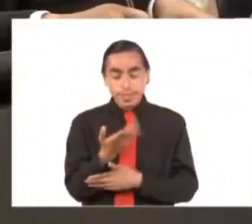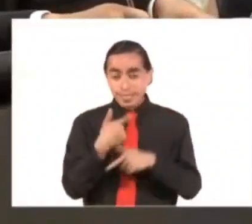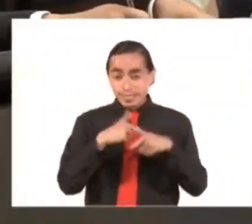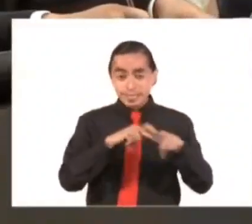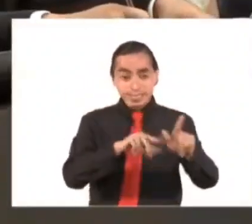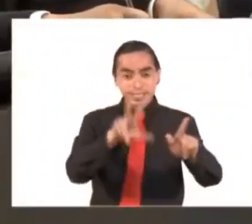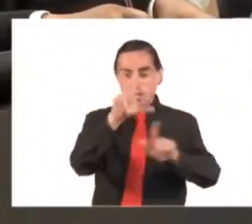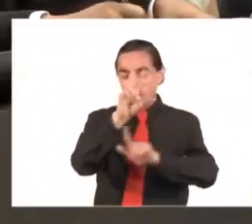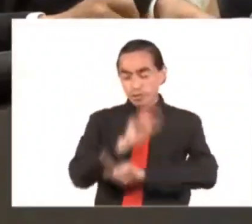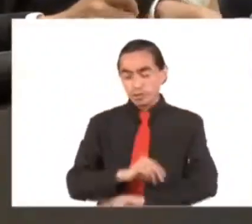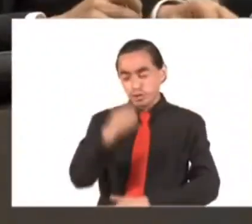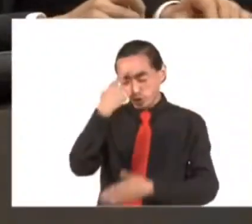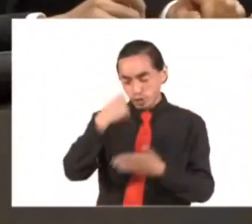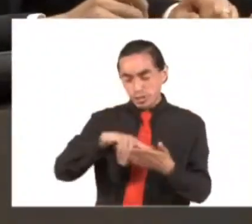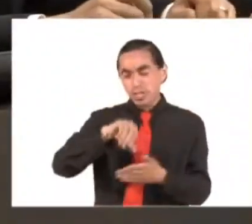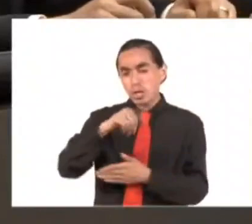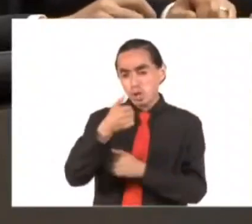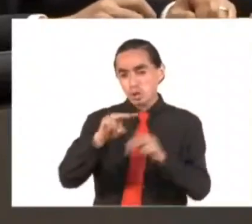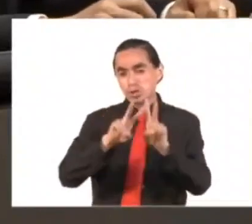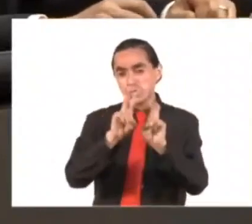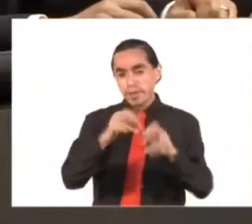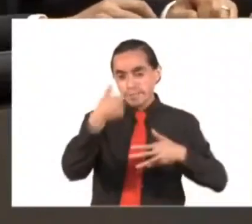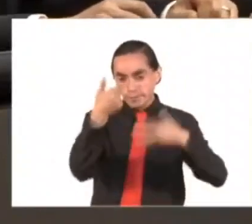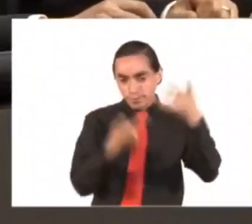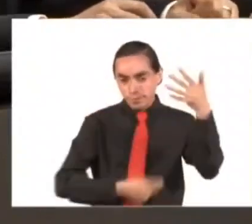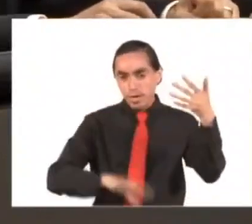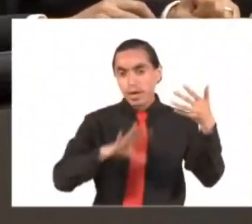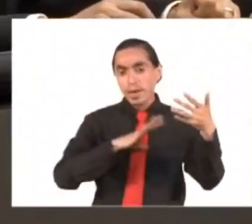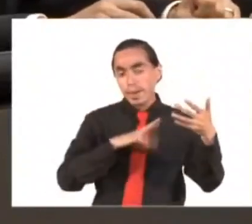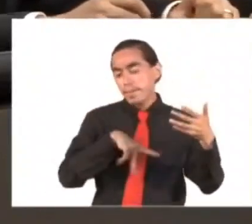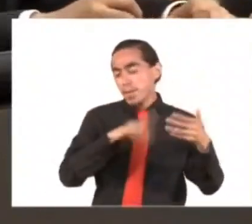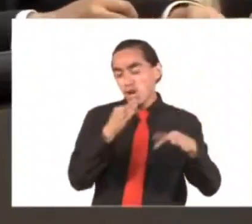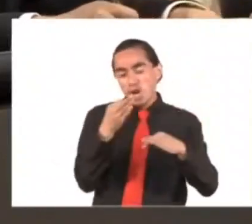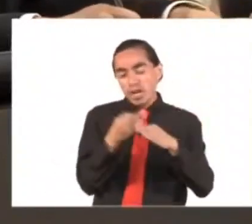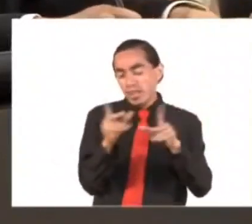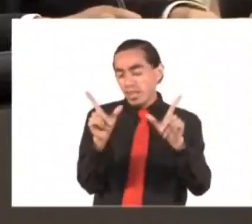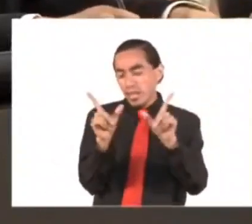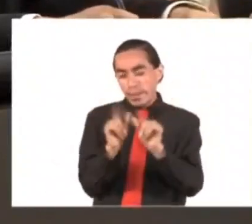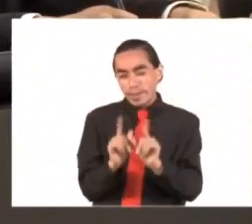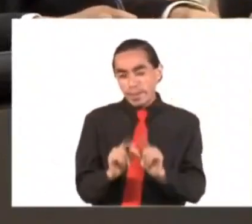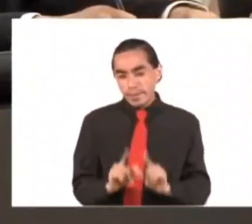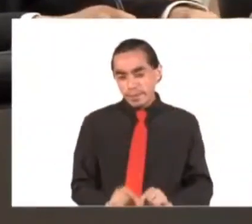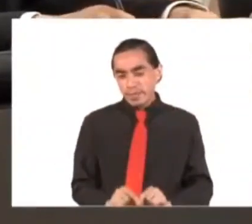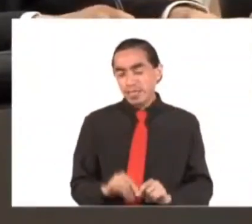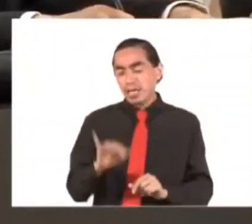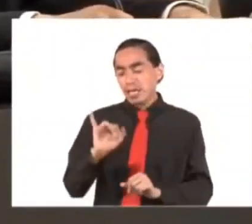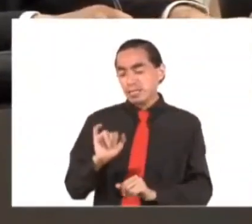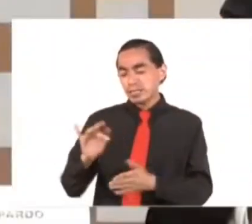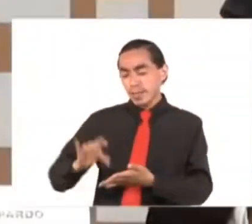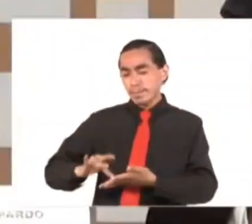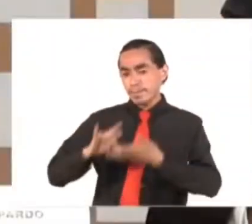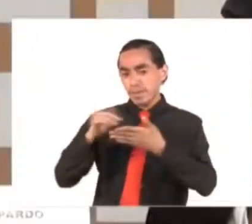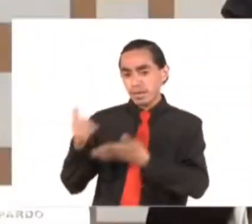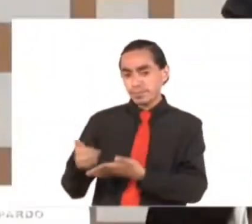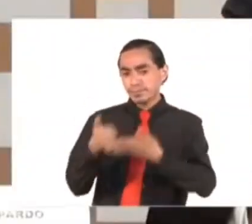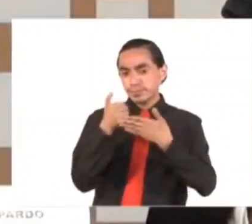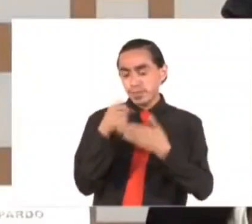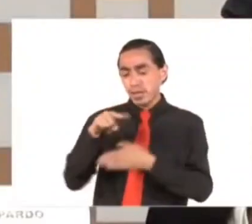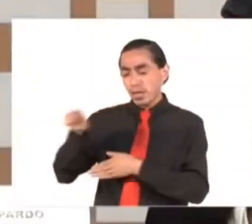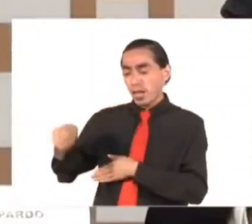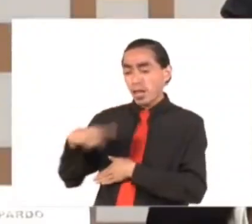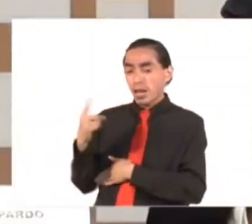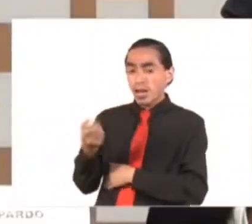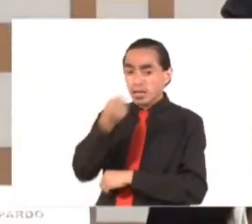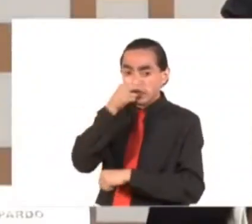haber muchos otros temas, pero creo que son algunos que nos ayudaría mucho que participaran, por supuesto,